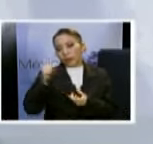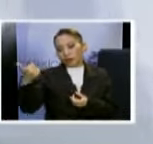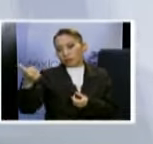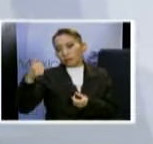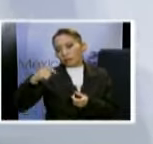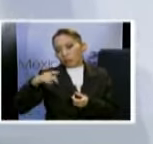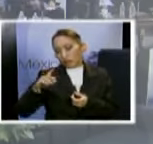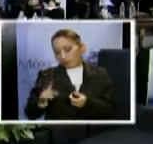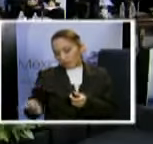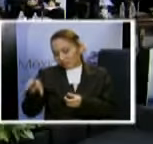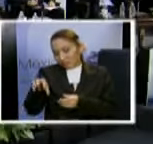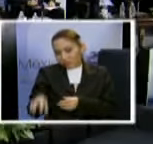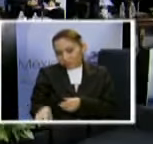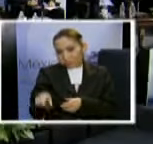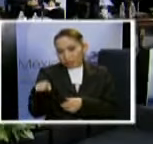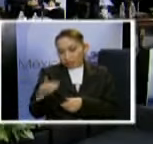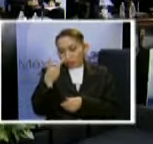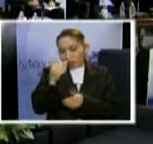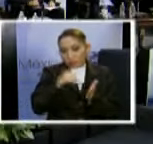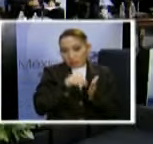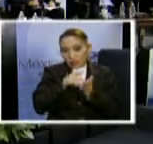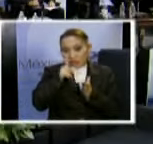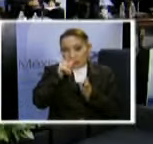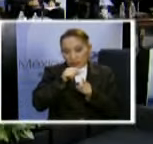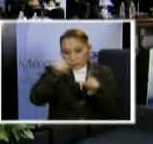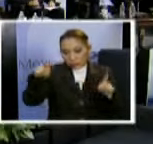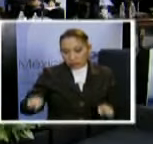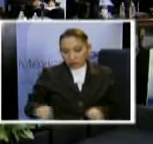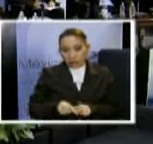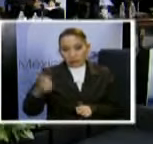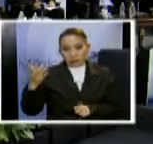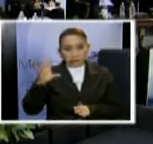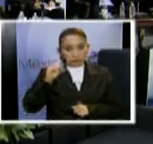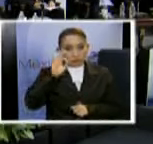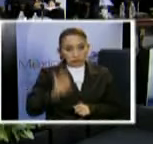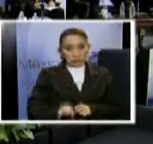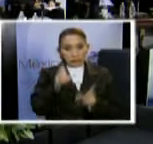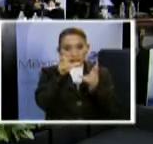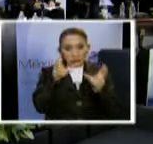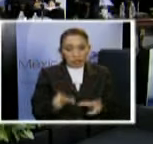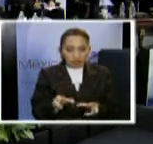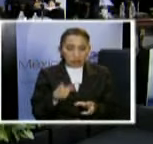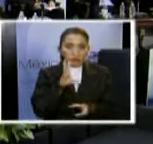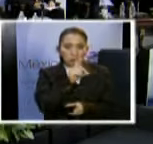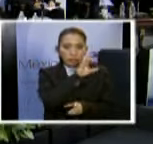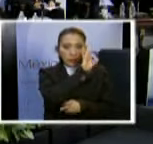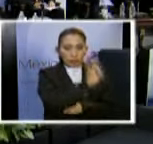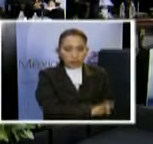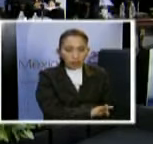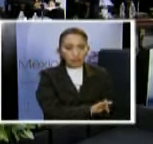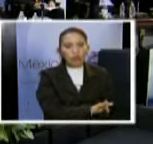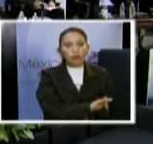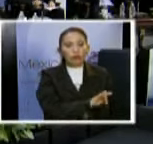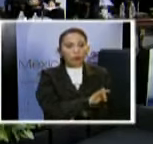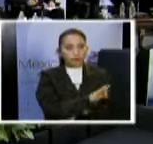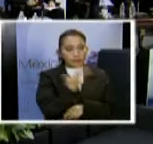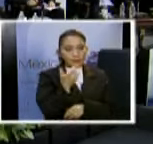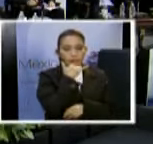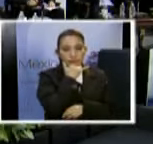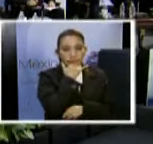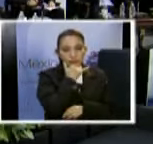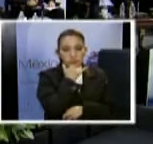en la medida en que de esos 2 millones de kilómetros cuadrados yo creo que el 90% es hielo, 30%, quiero decir,